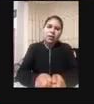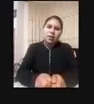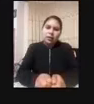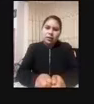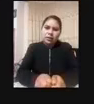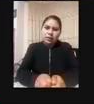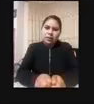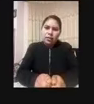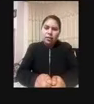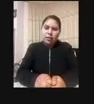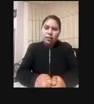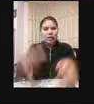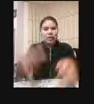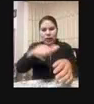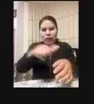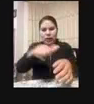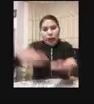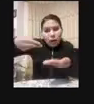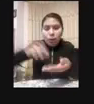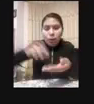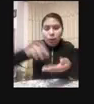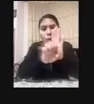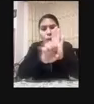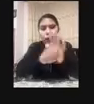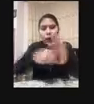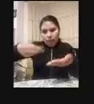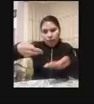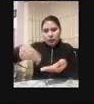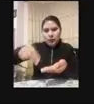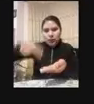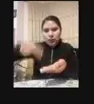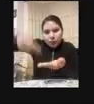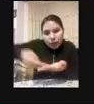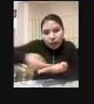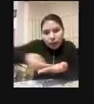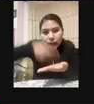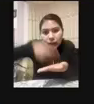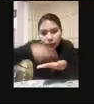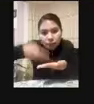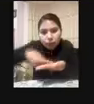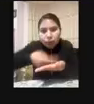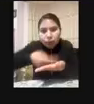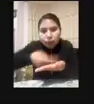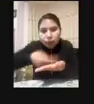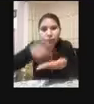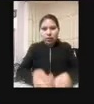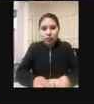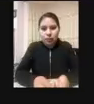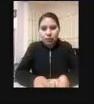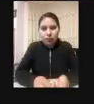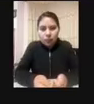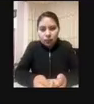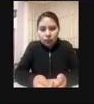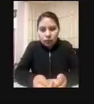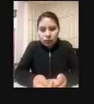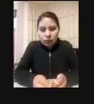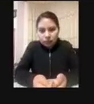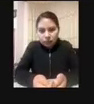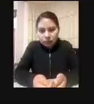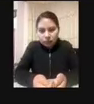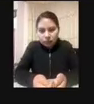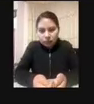Margarita tiene que aprender a utilizar de la manera adecuada y se empieza a ayudar. Muchas veces no nos van a entender a la primera y